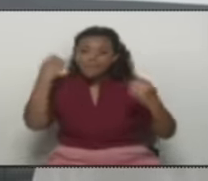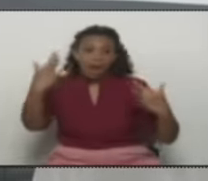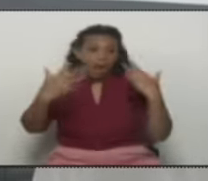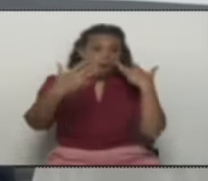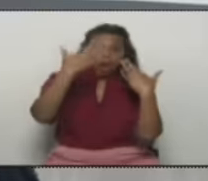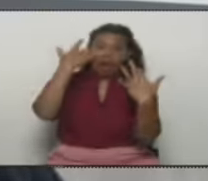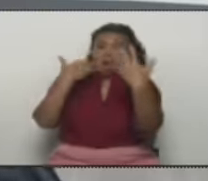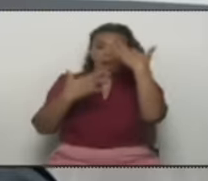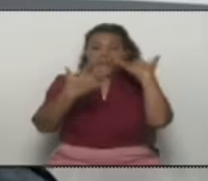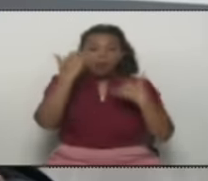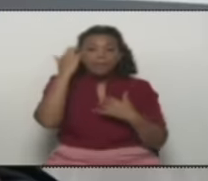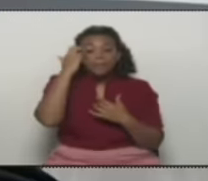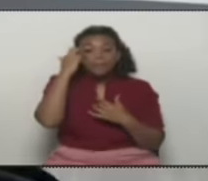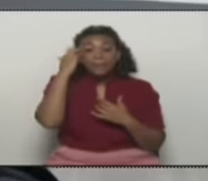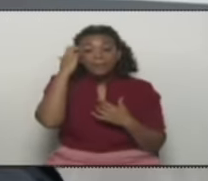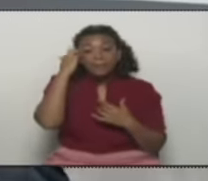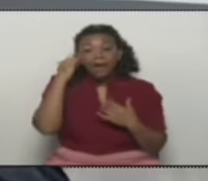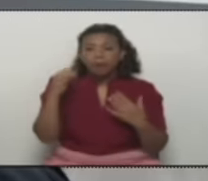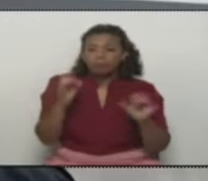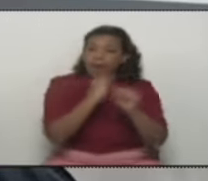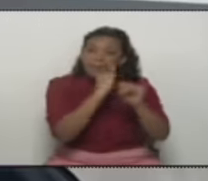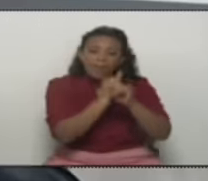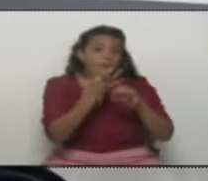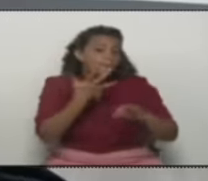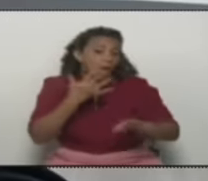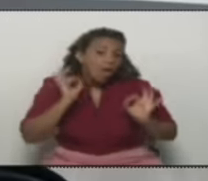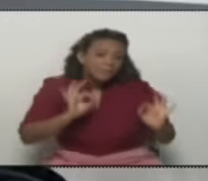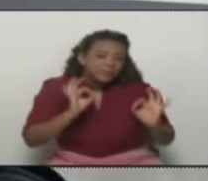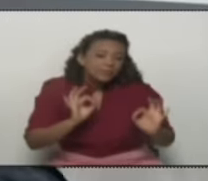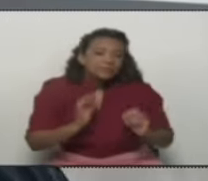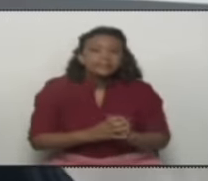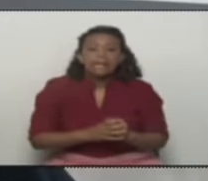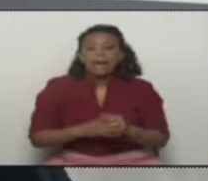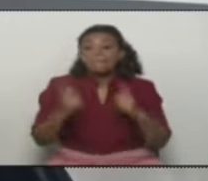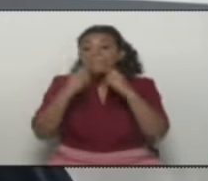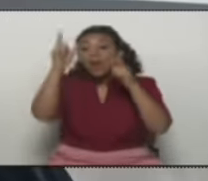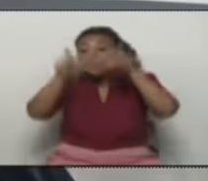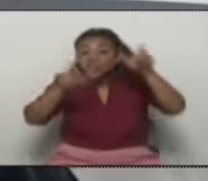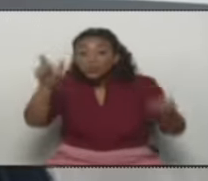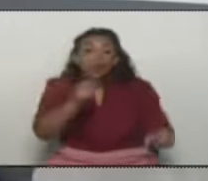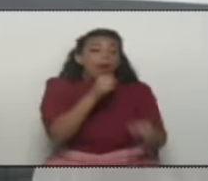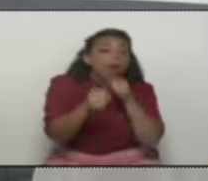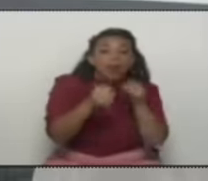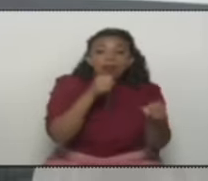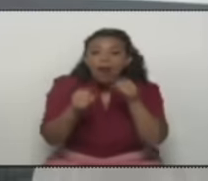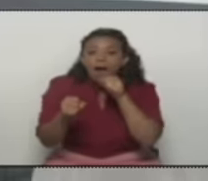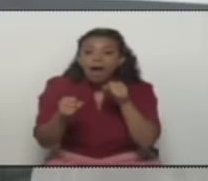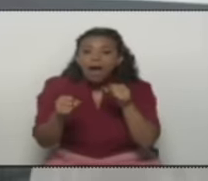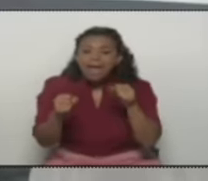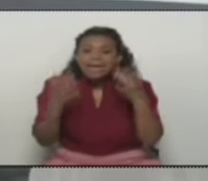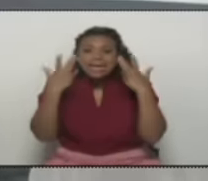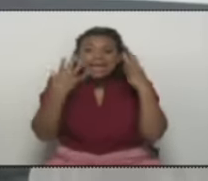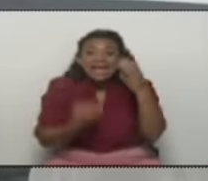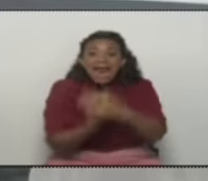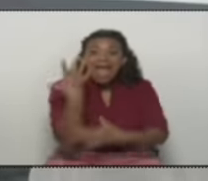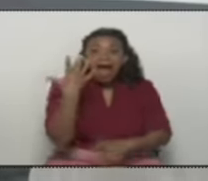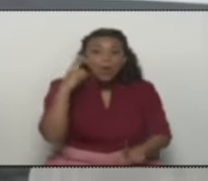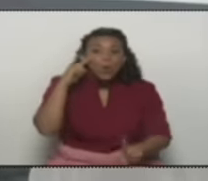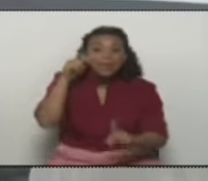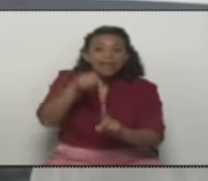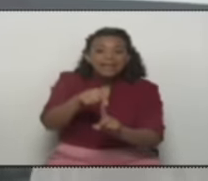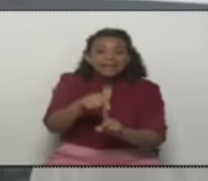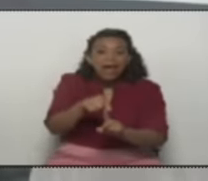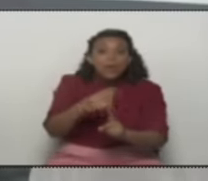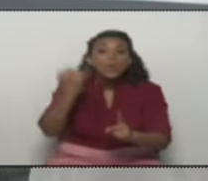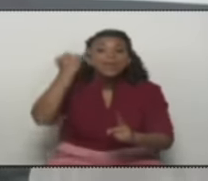de presión, redes sociales básicamente, periodistas, y crear una percepción de lo que pasaba en el país. O